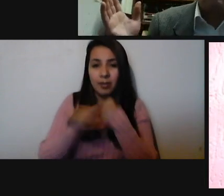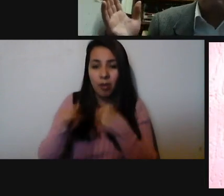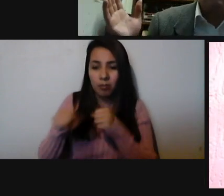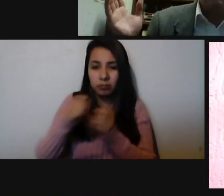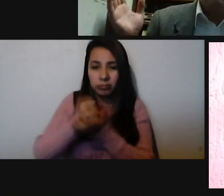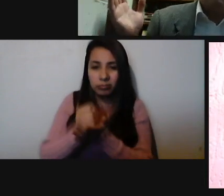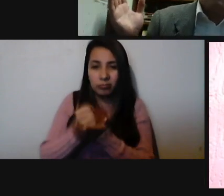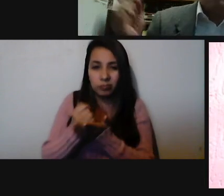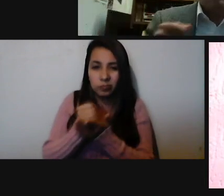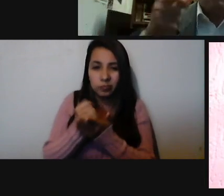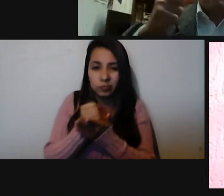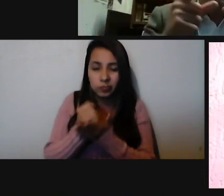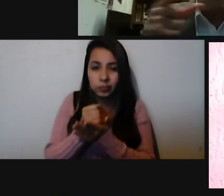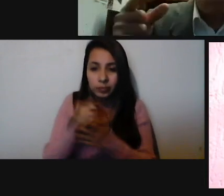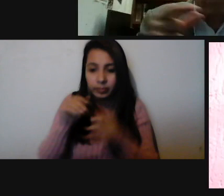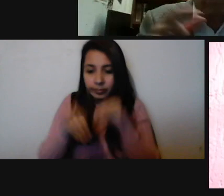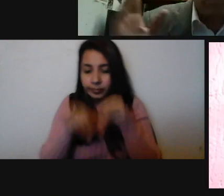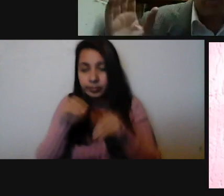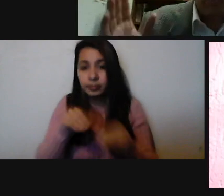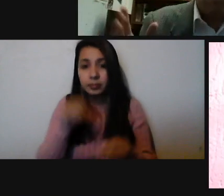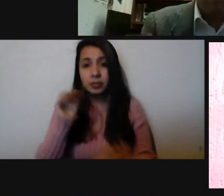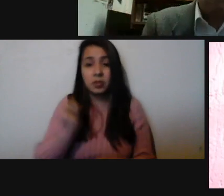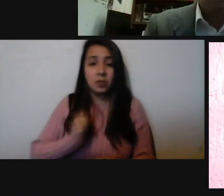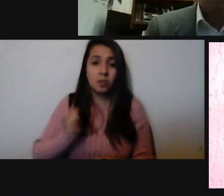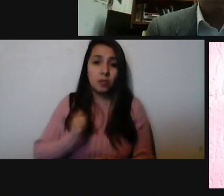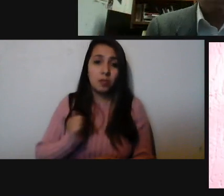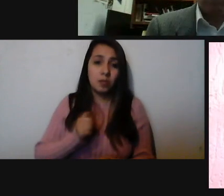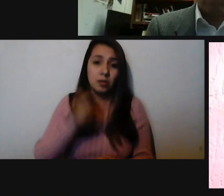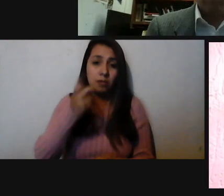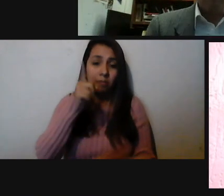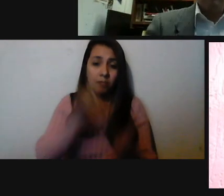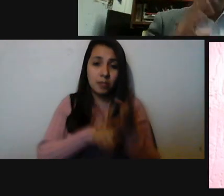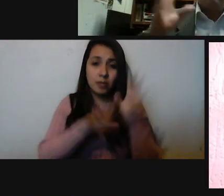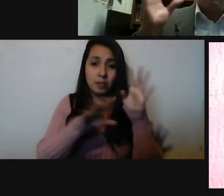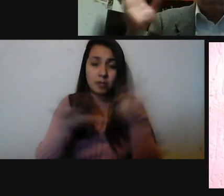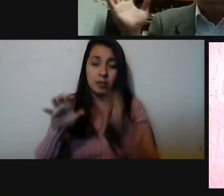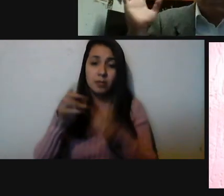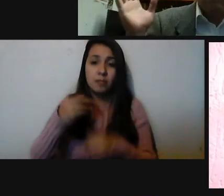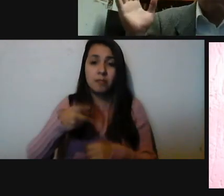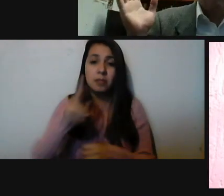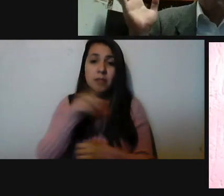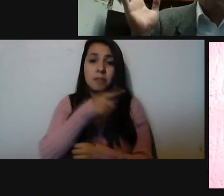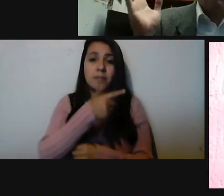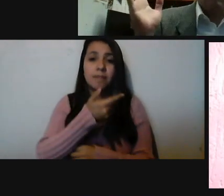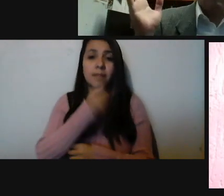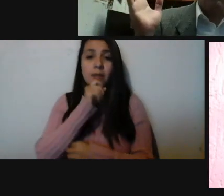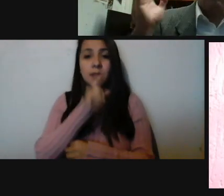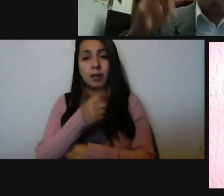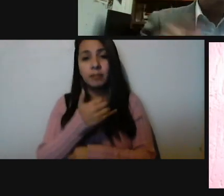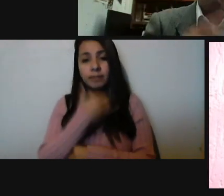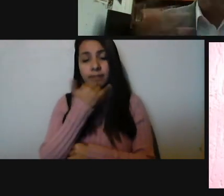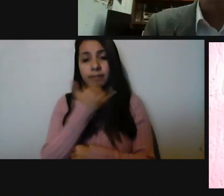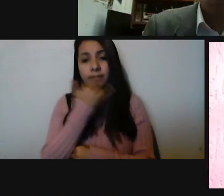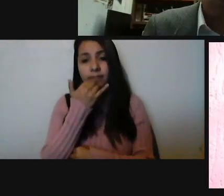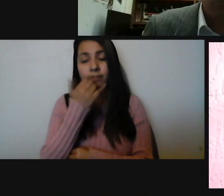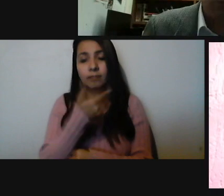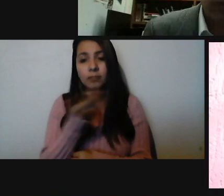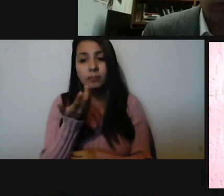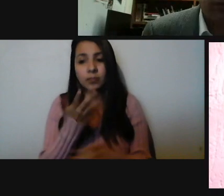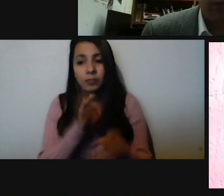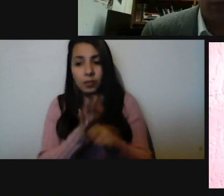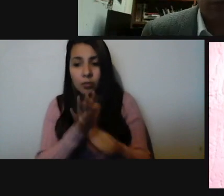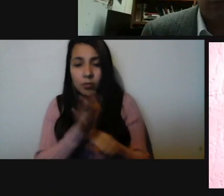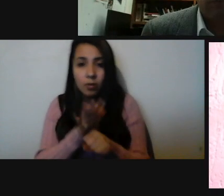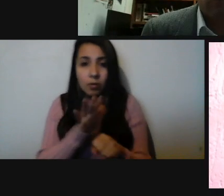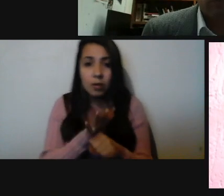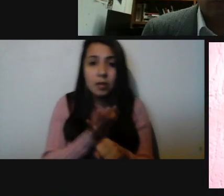alguna cosa así, que esencialmente es vidrio molido en una superficie dura, ¿no? Quizás en 1900 había eso, pero pues